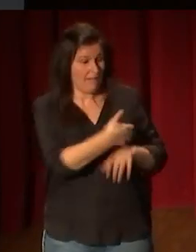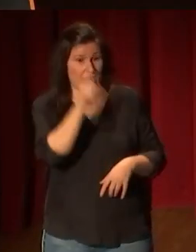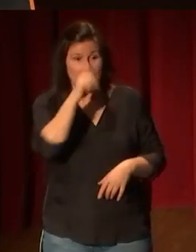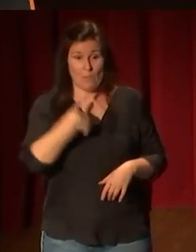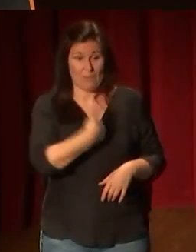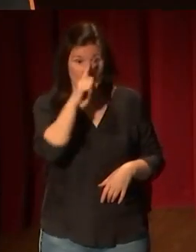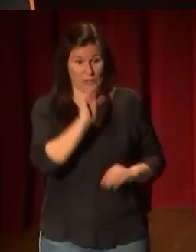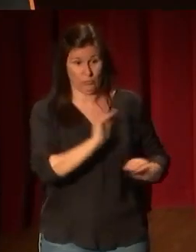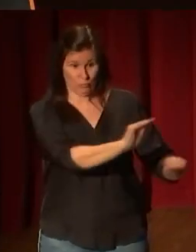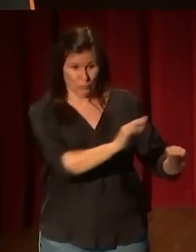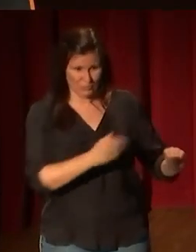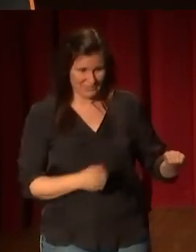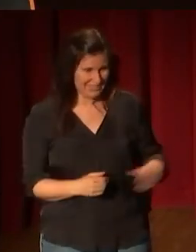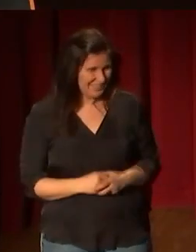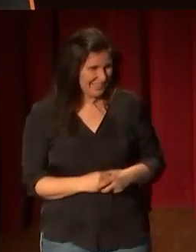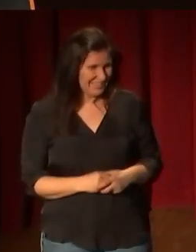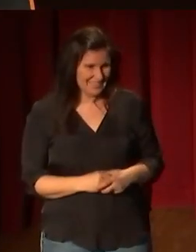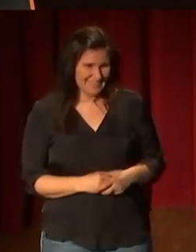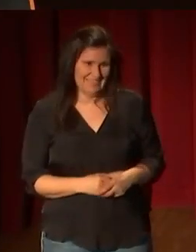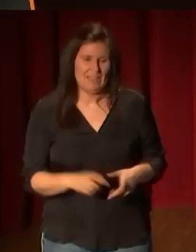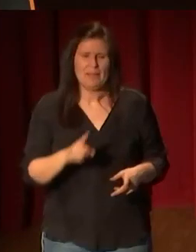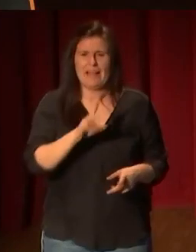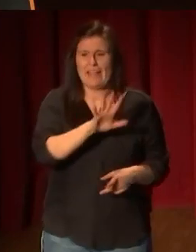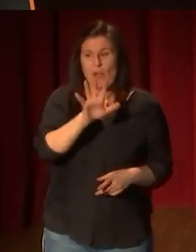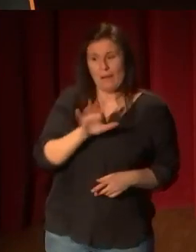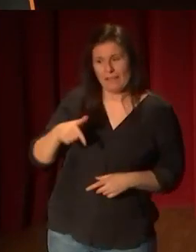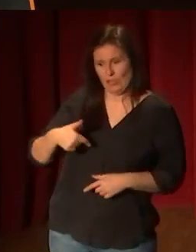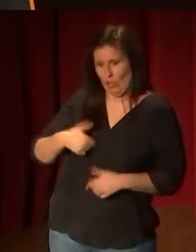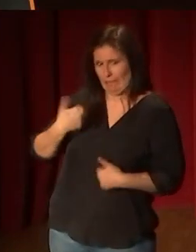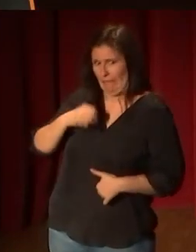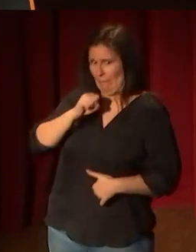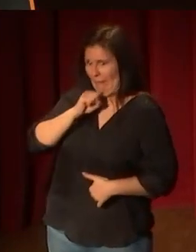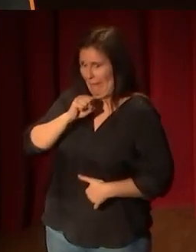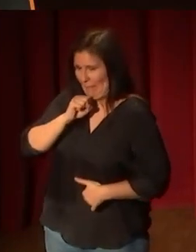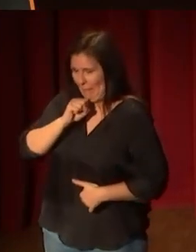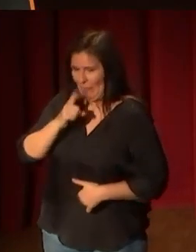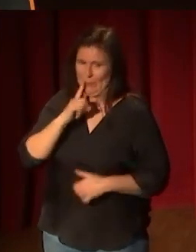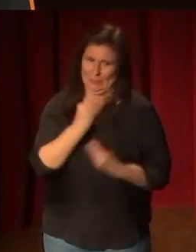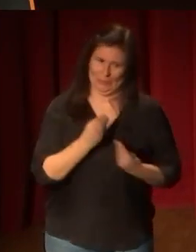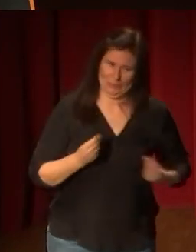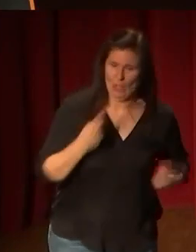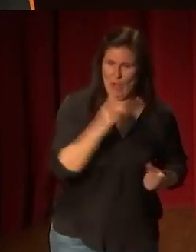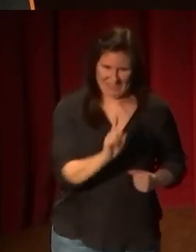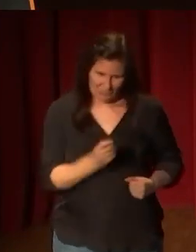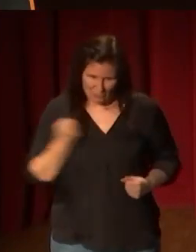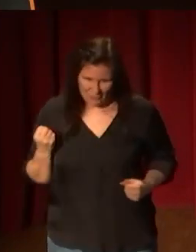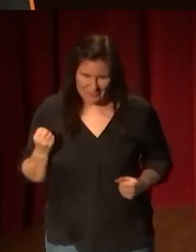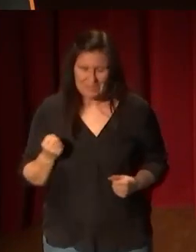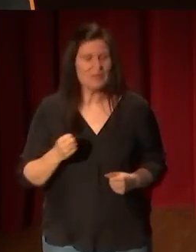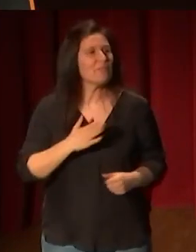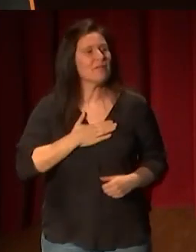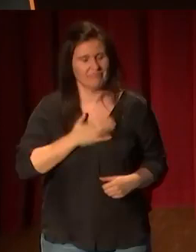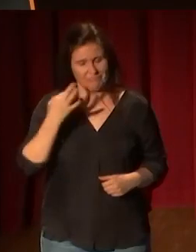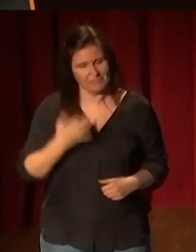y seguramente que por no hacer ver lo mayor que soy ha tenido la delicadeza de no decirlo para mí sí que es un honor